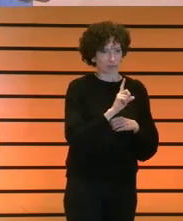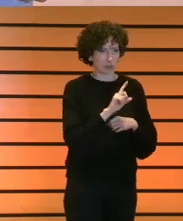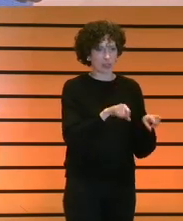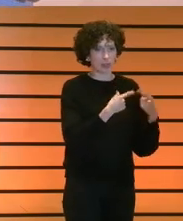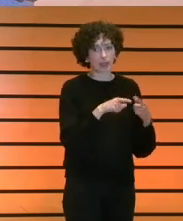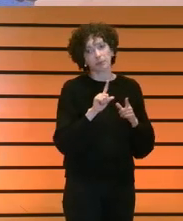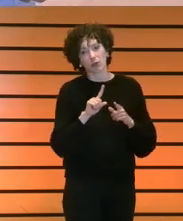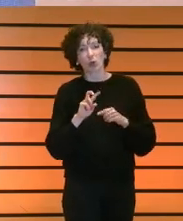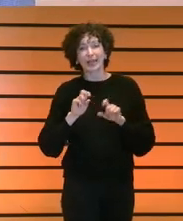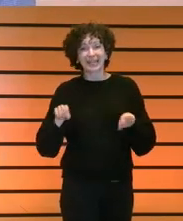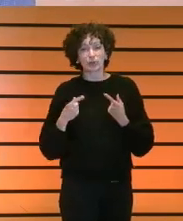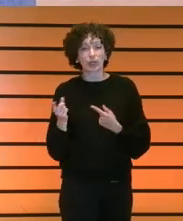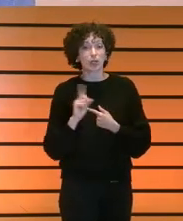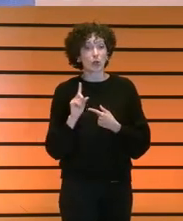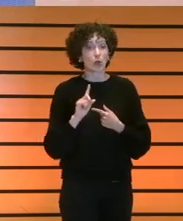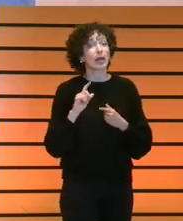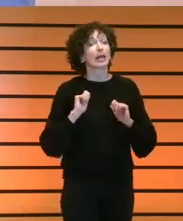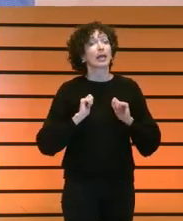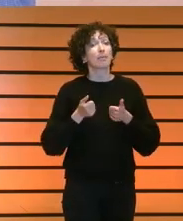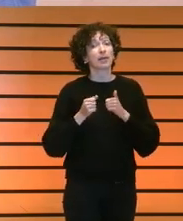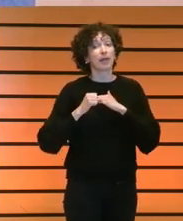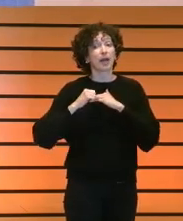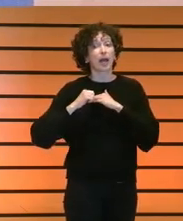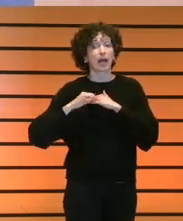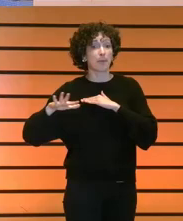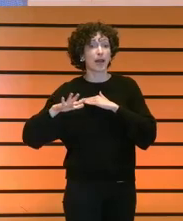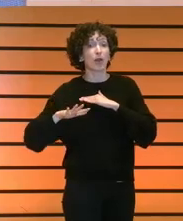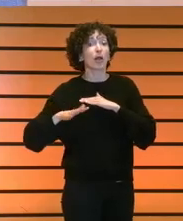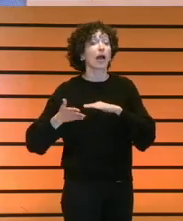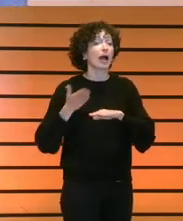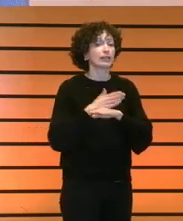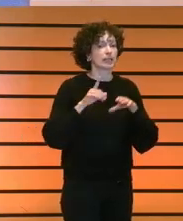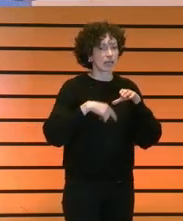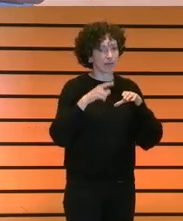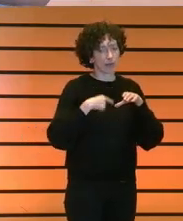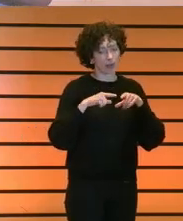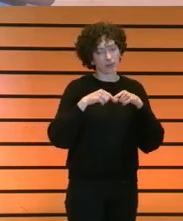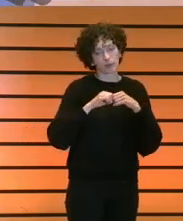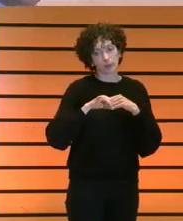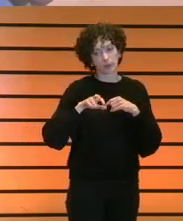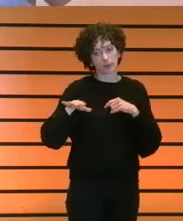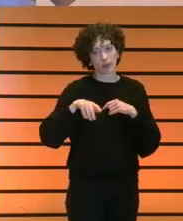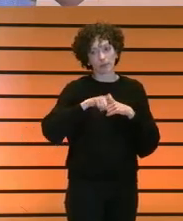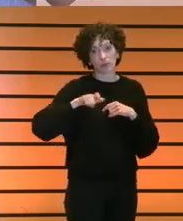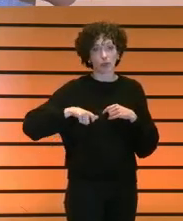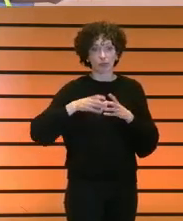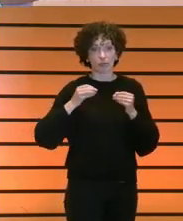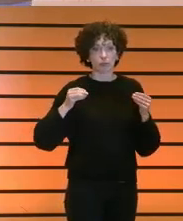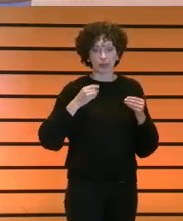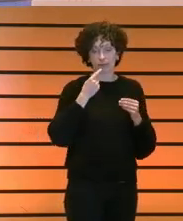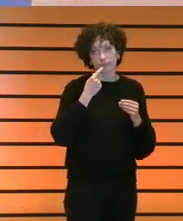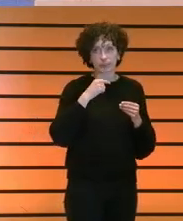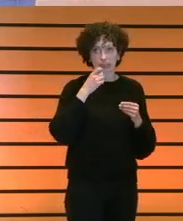nuestras lavadoras, ¿no? Seguro que si se lo dijésemos a muchas de las personas que tienen mayor conciencia ambiental, pensarían, uy, tenemos que cambiar y hacer las